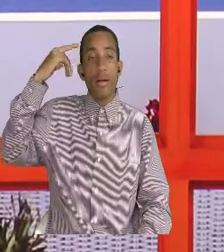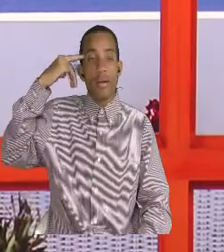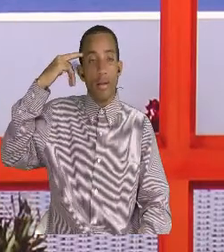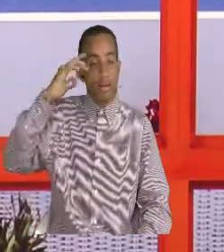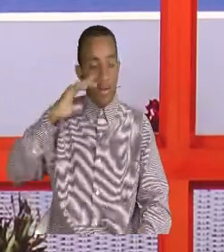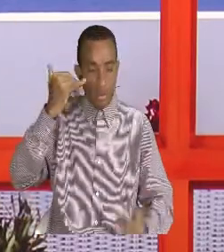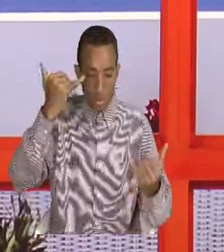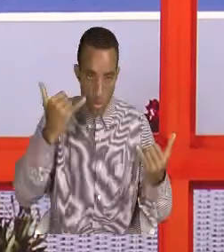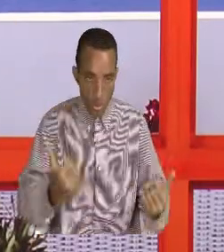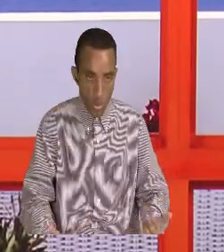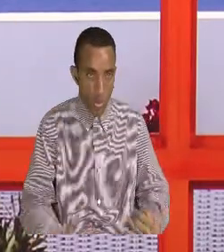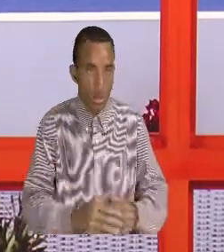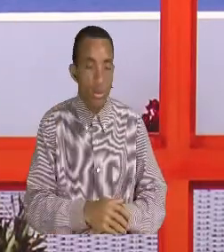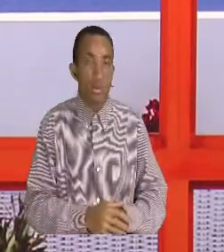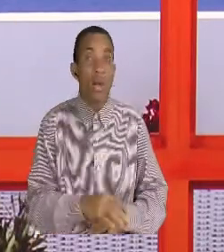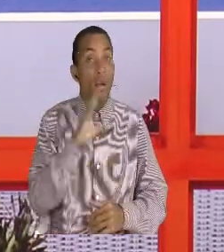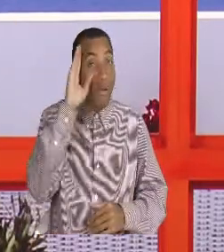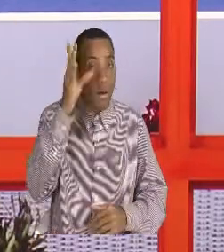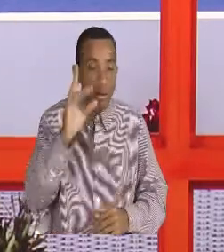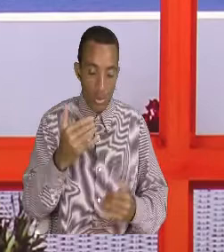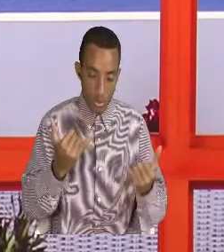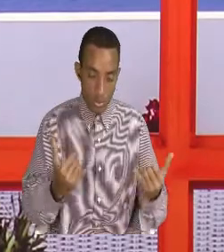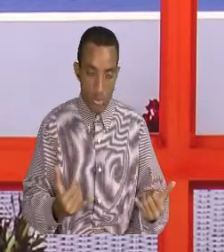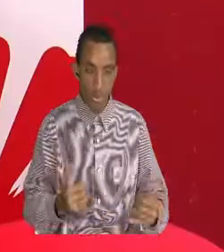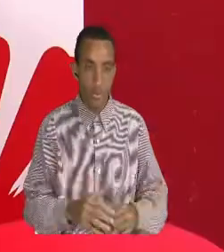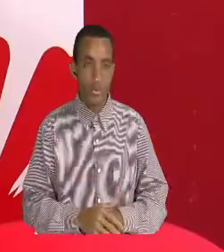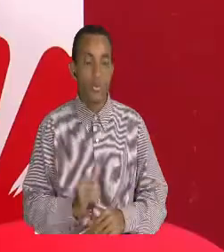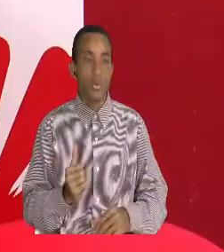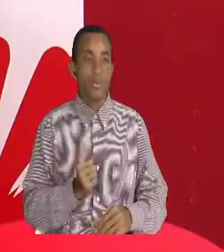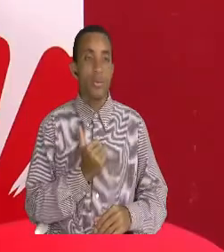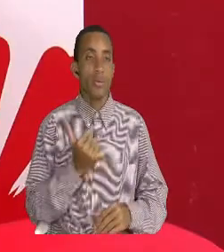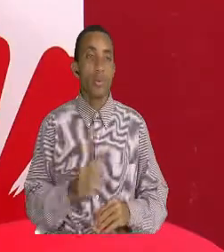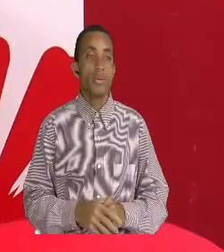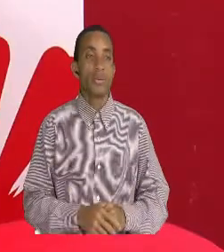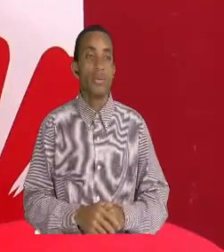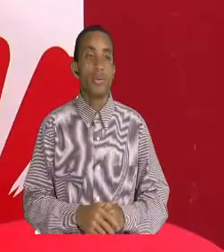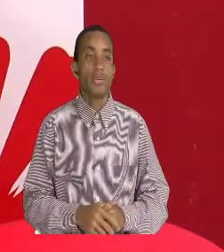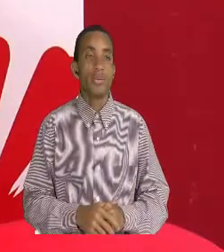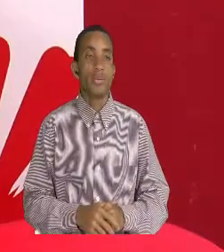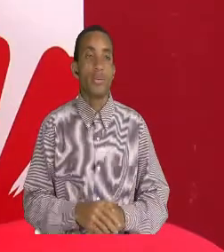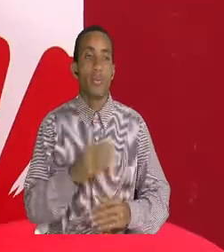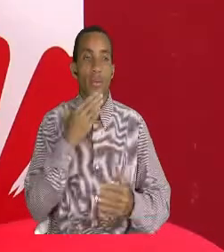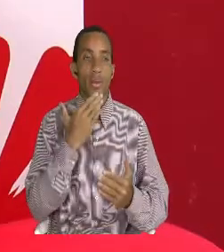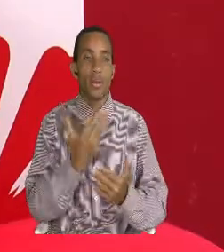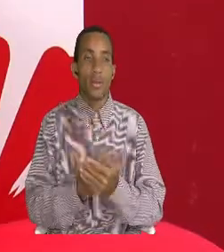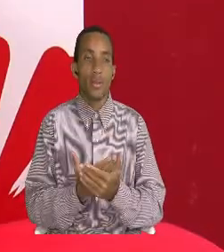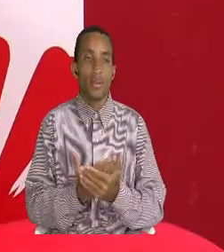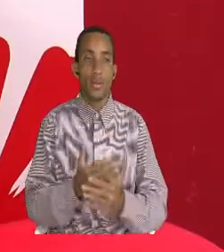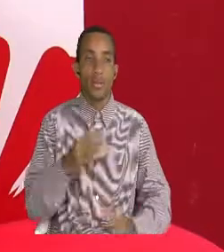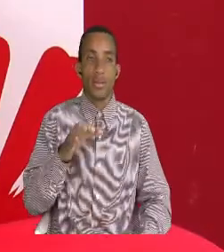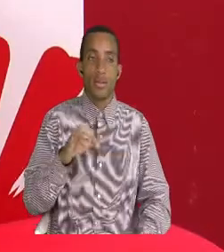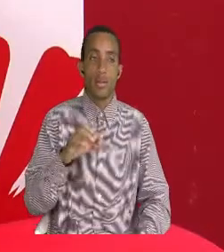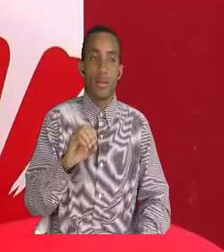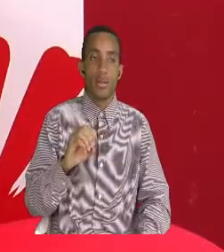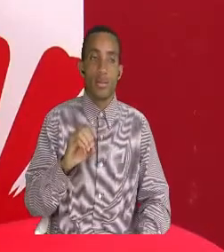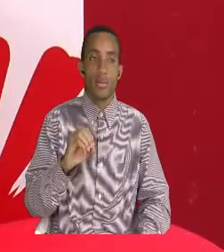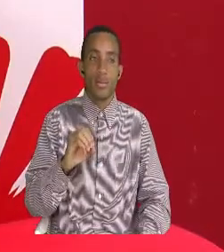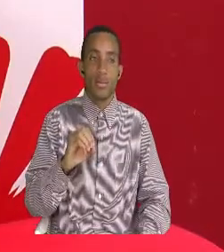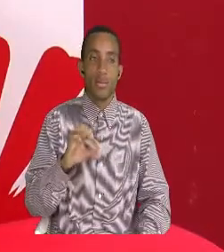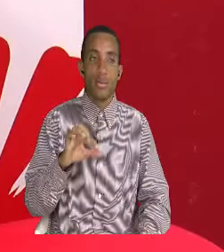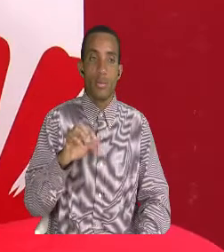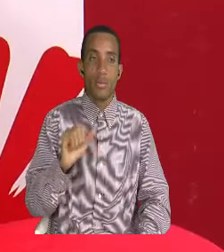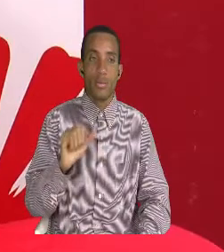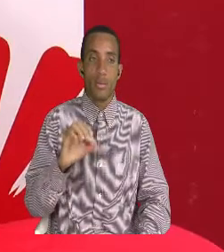sino disfrutemos este momento. Aprovechar la vida y vivir el momento, claro que sí. Muchas gracias a Paola por tenernos siempre esos tips que son muy